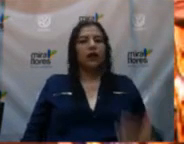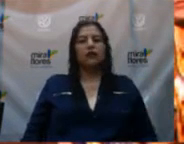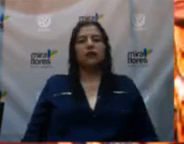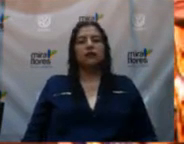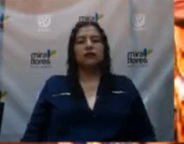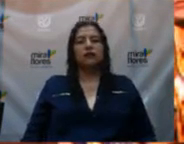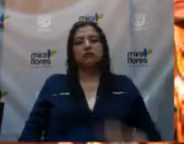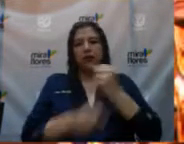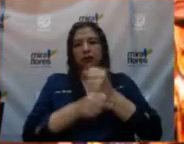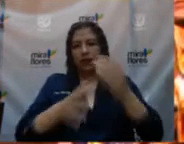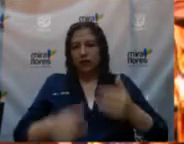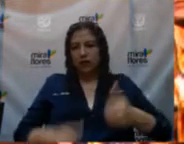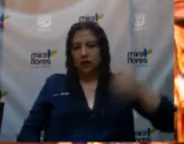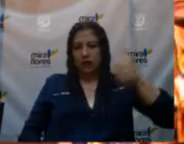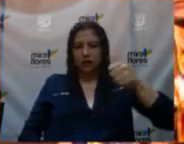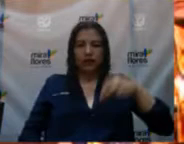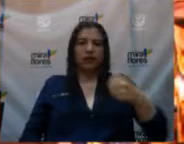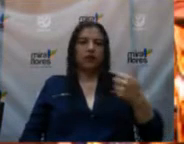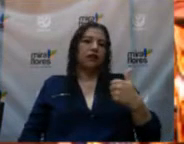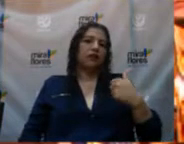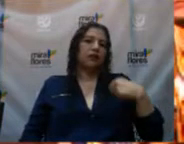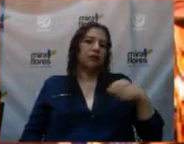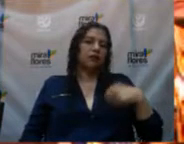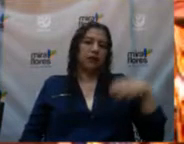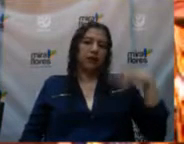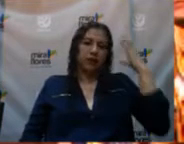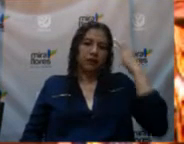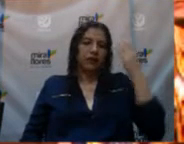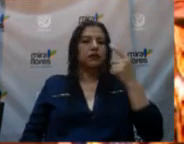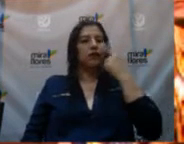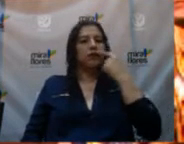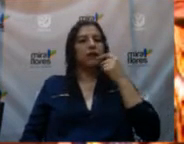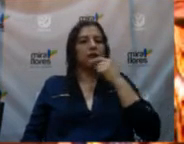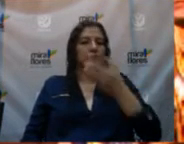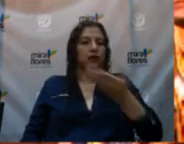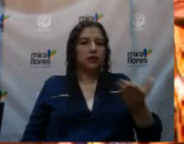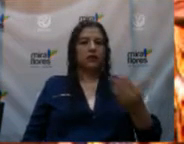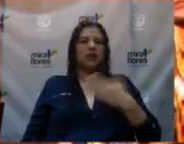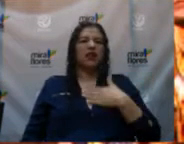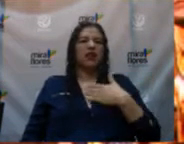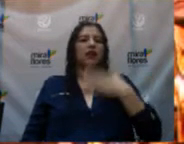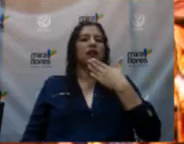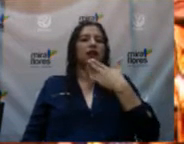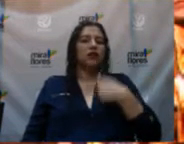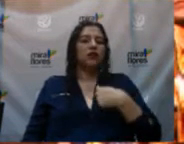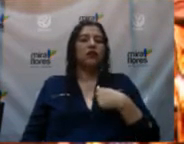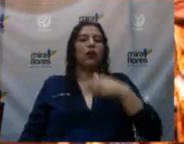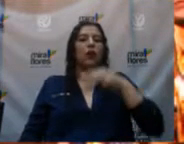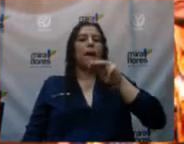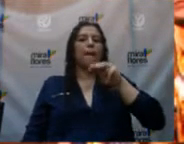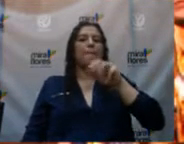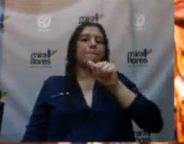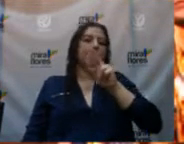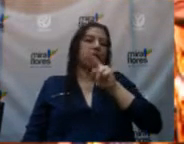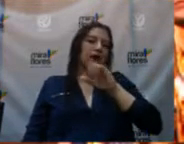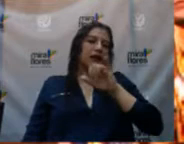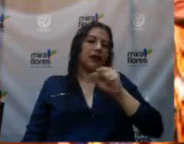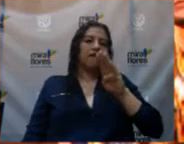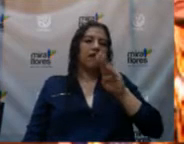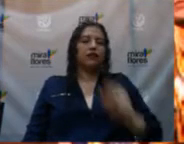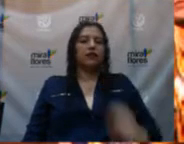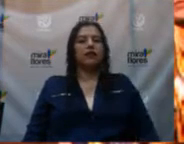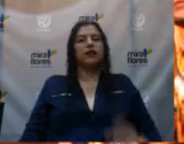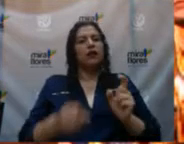de la municipalidad. Señoras y señores. Soy María Buraski Arias Schreiber, perteneciente a